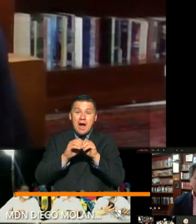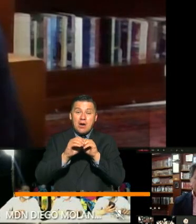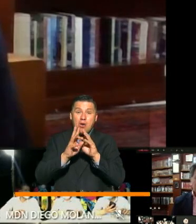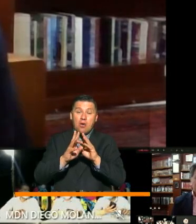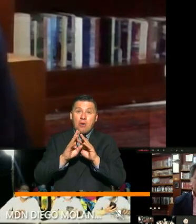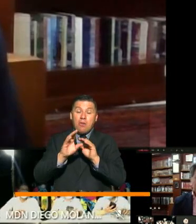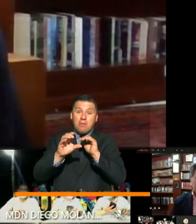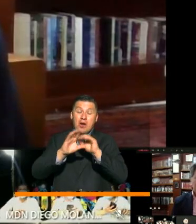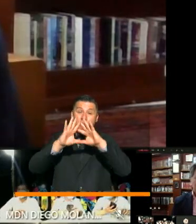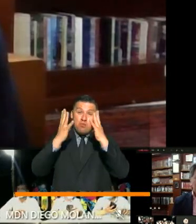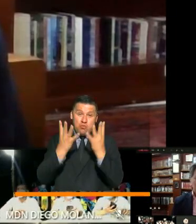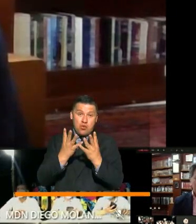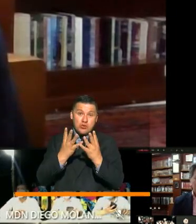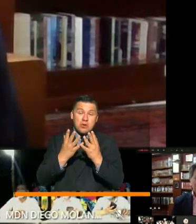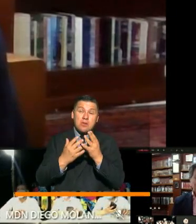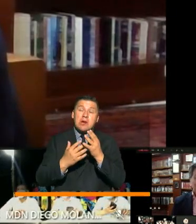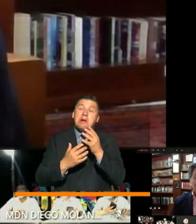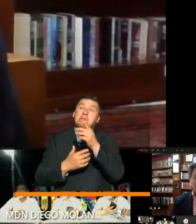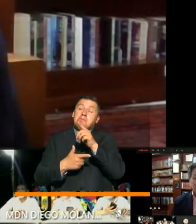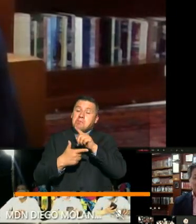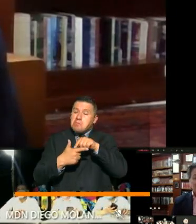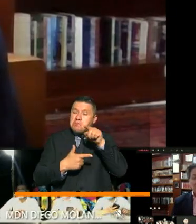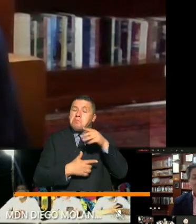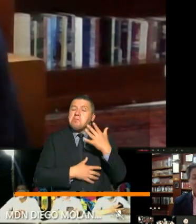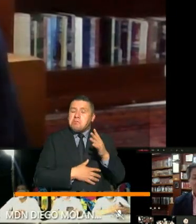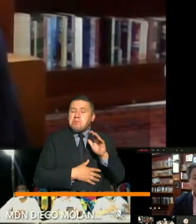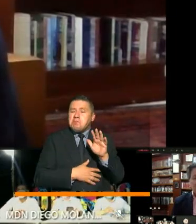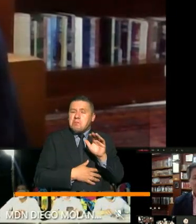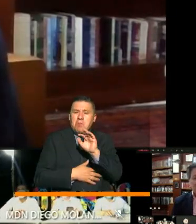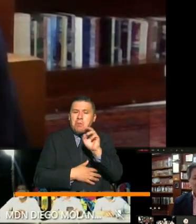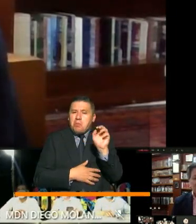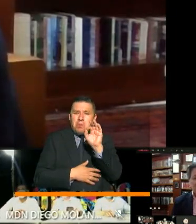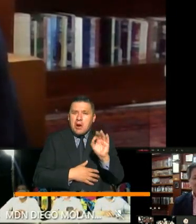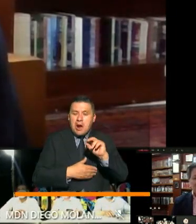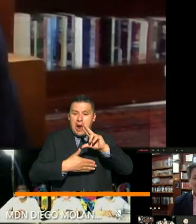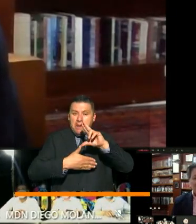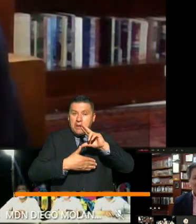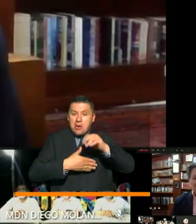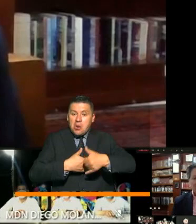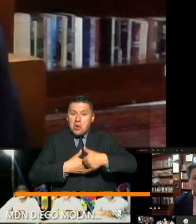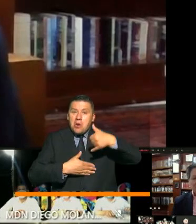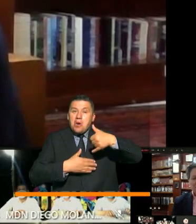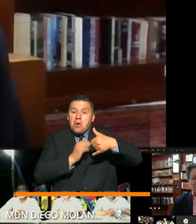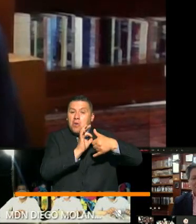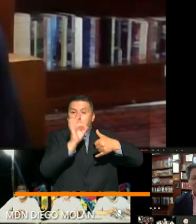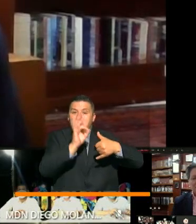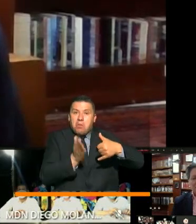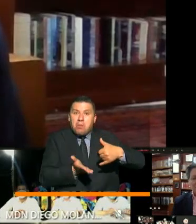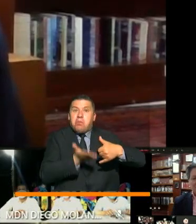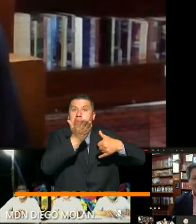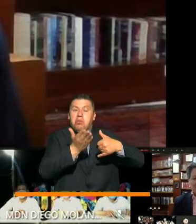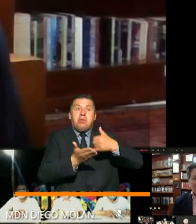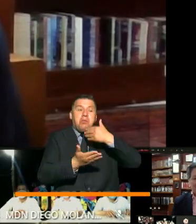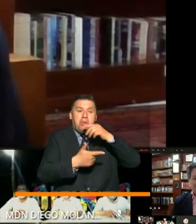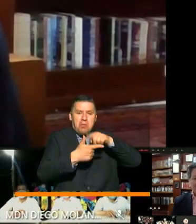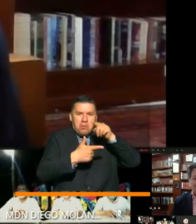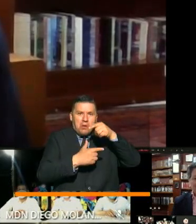Mundial y otras instituciones indican que Colombia crecería por encima del promedio de América Latina, alcanzando un crecimiento